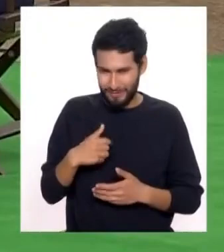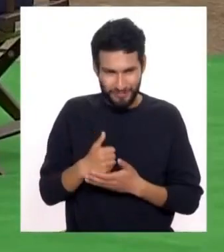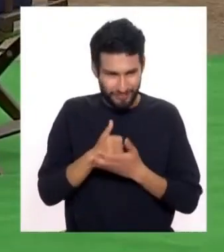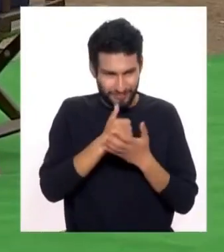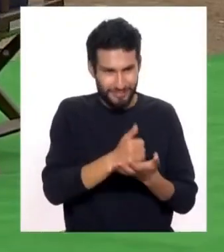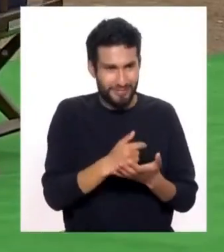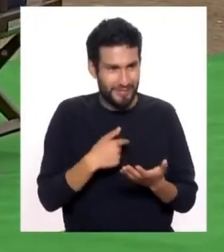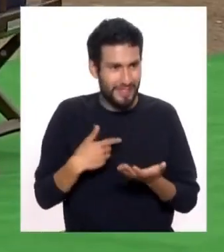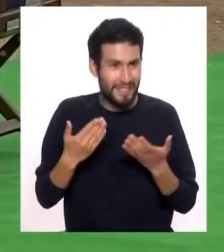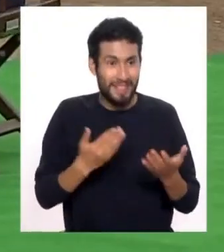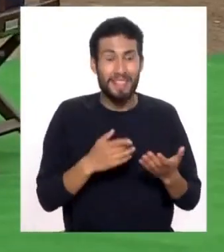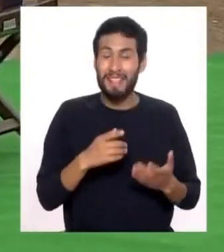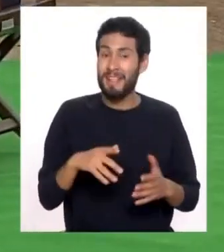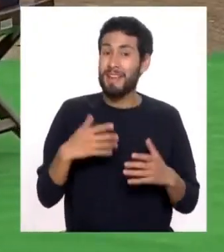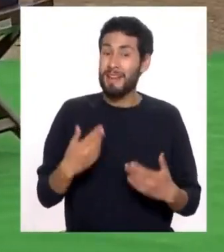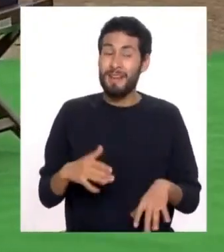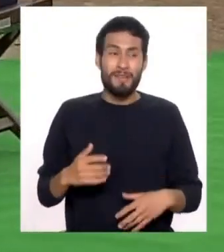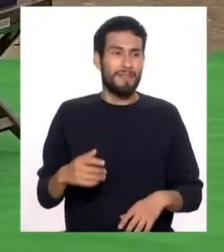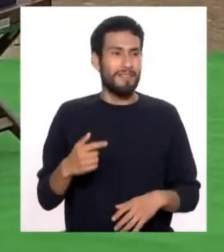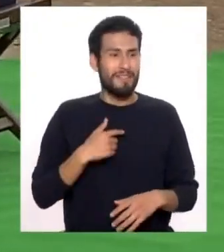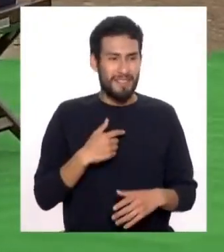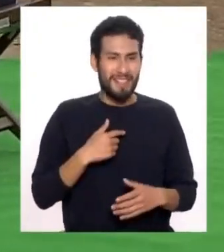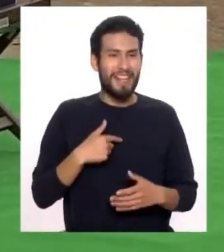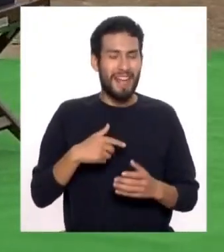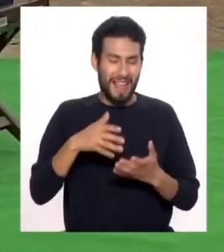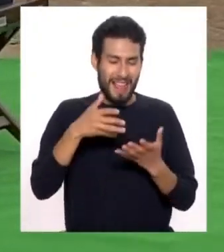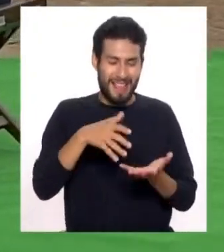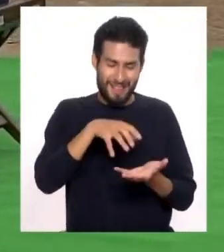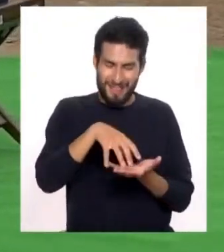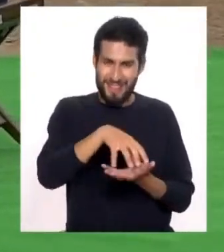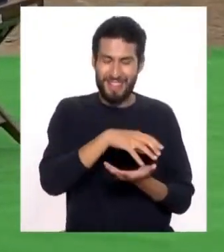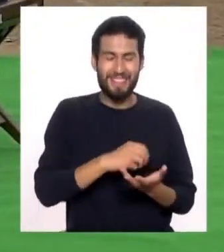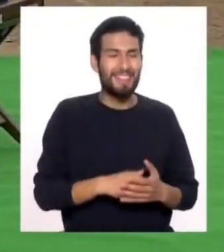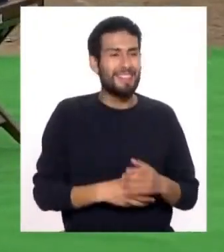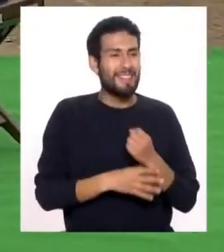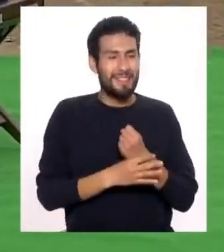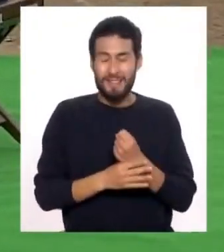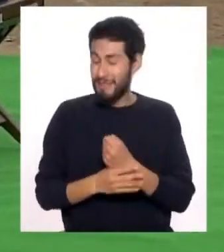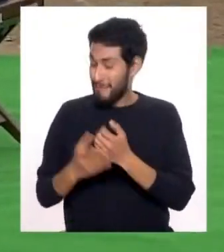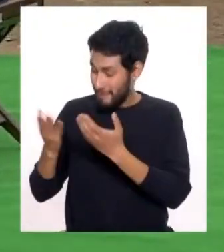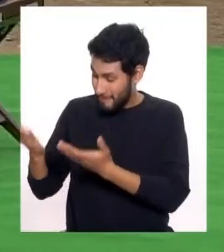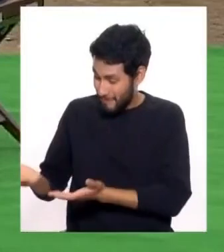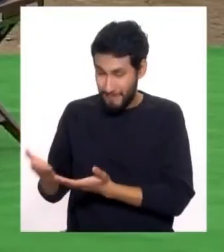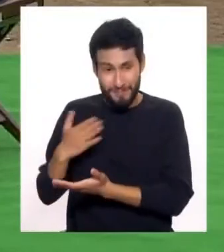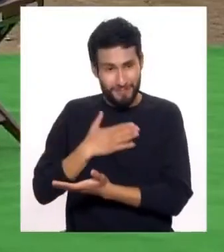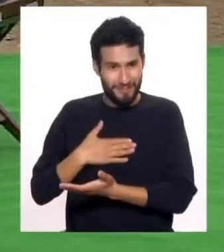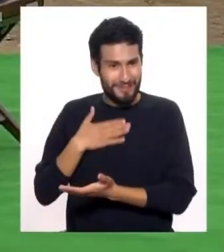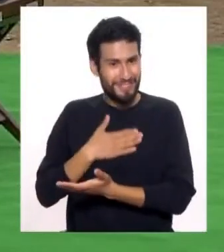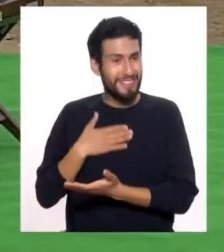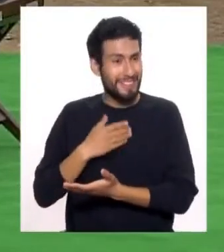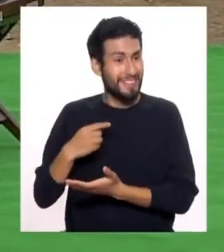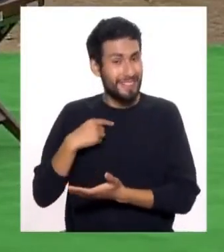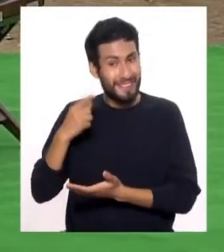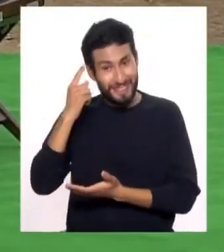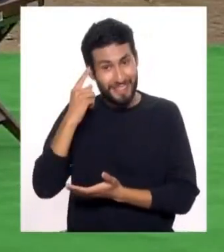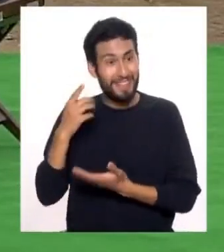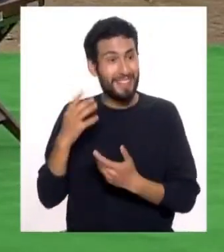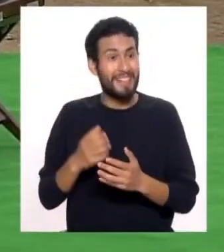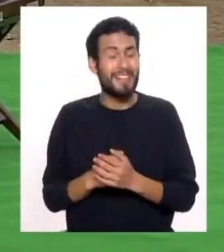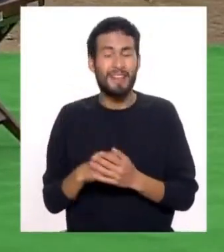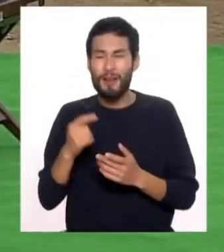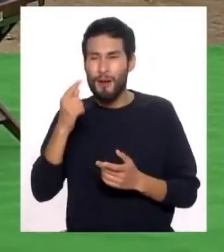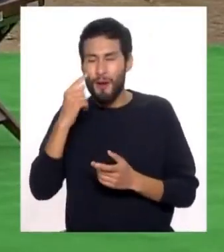Toda la noche paila. He estado preparando por la sangrecita. El macerado. Doctora, por favor, sírvase. Porque yo creo que